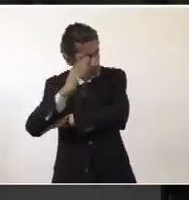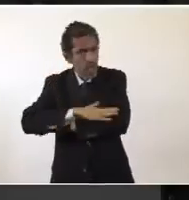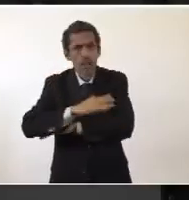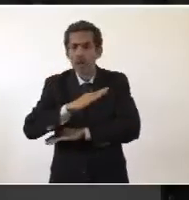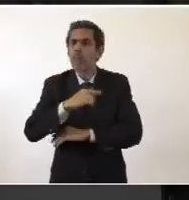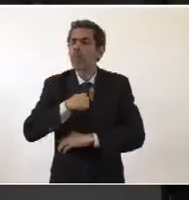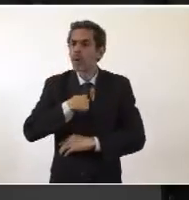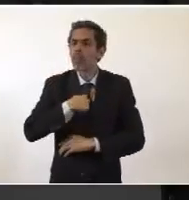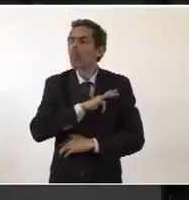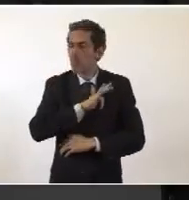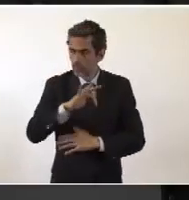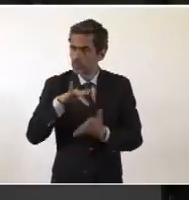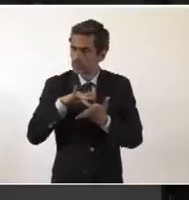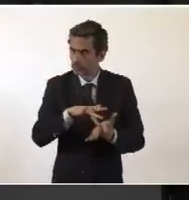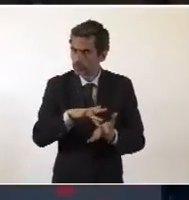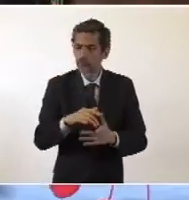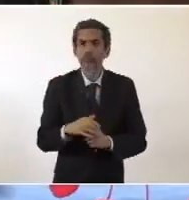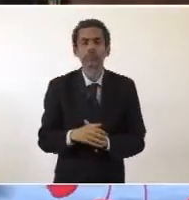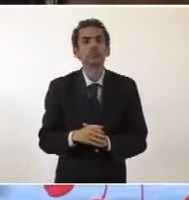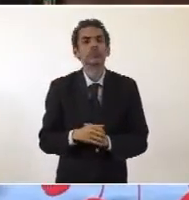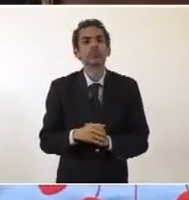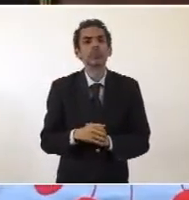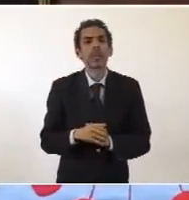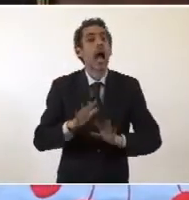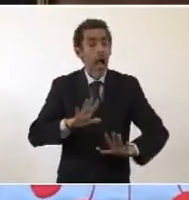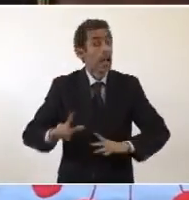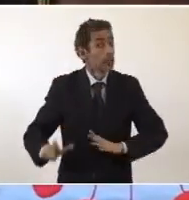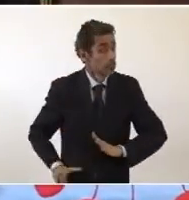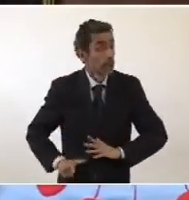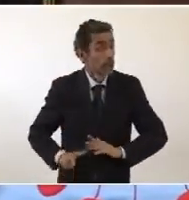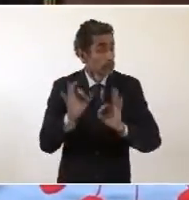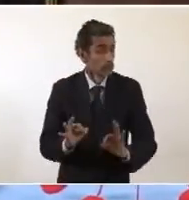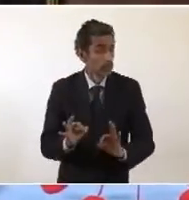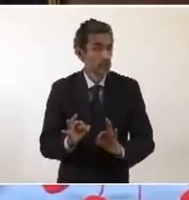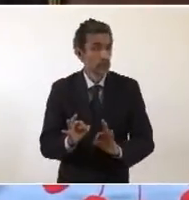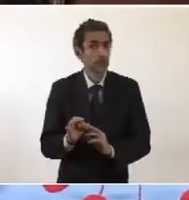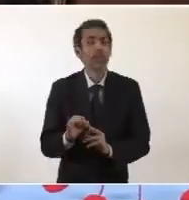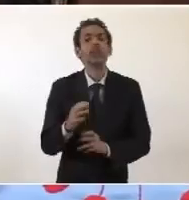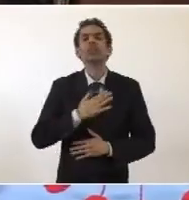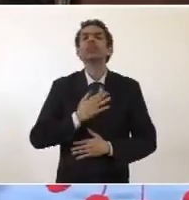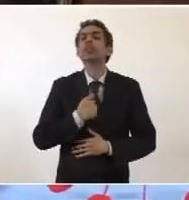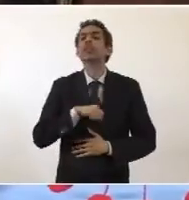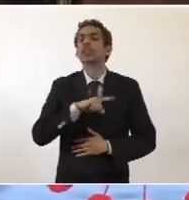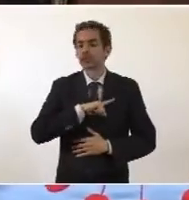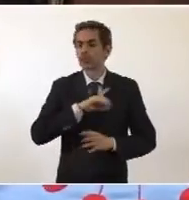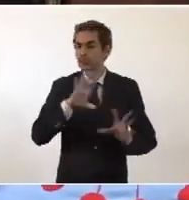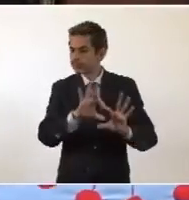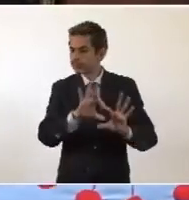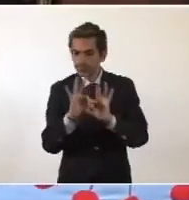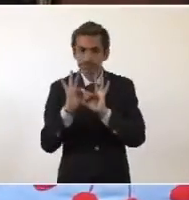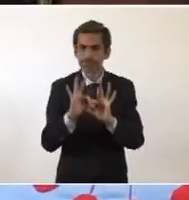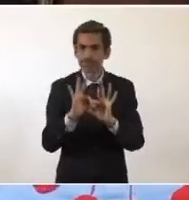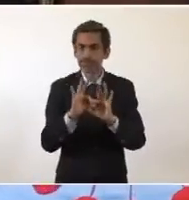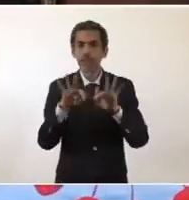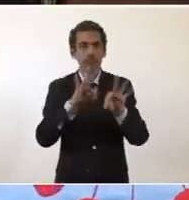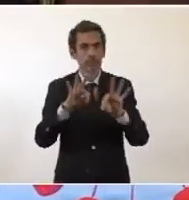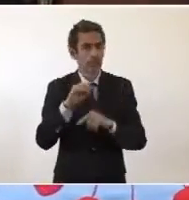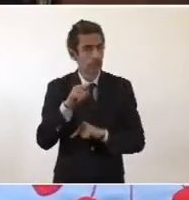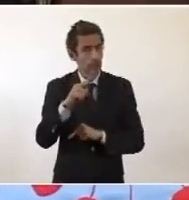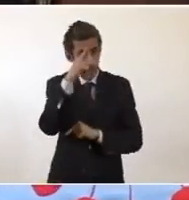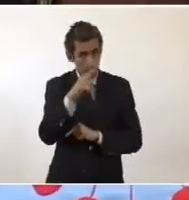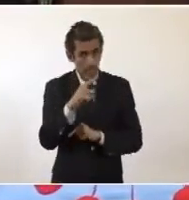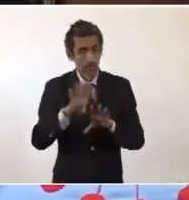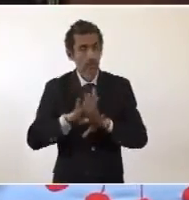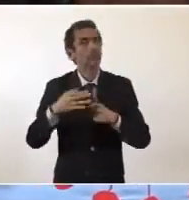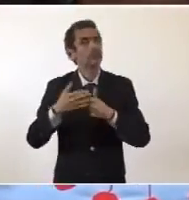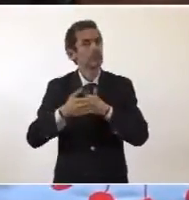situación a la que nos vamos a enfrentar. Entonces, hay gobierno y estamos trabajando conjuntamente, coordinadamente unidos en este proceso para